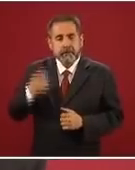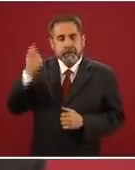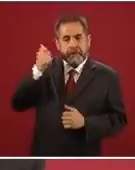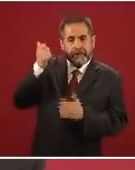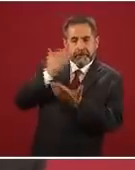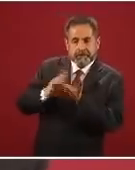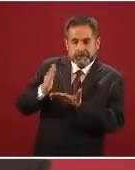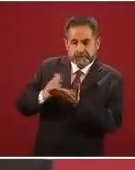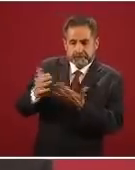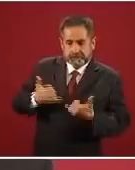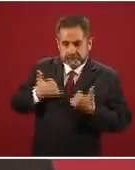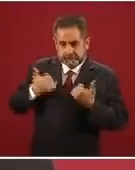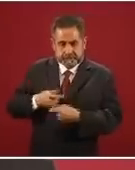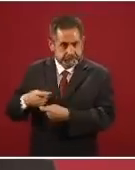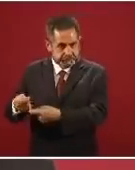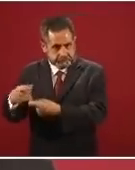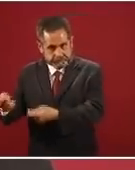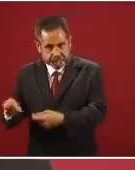becarios,